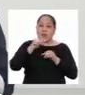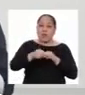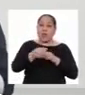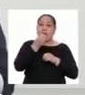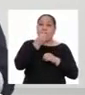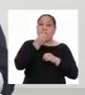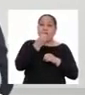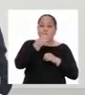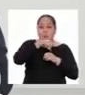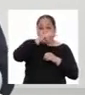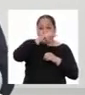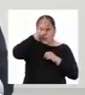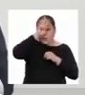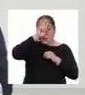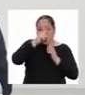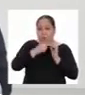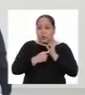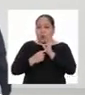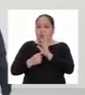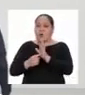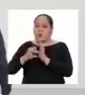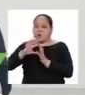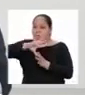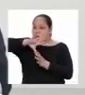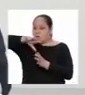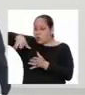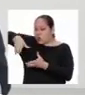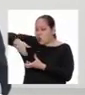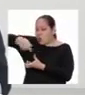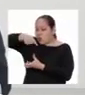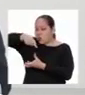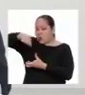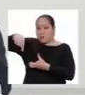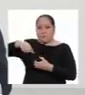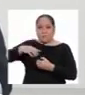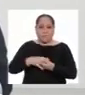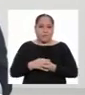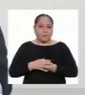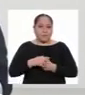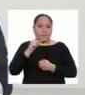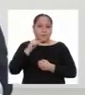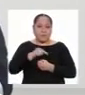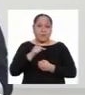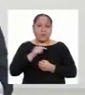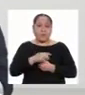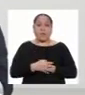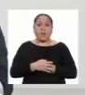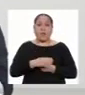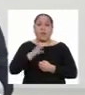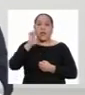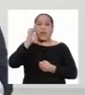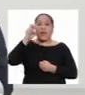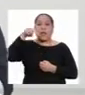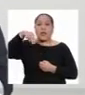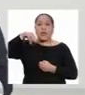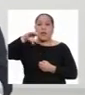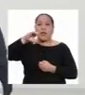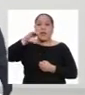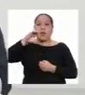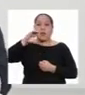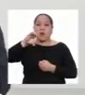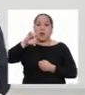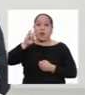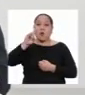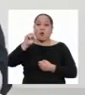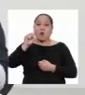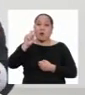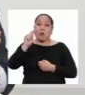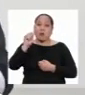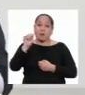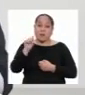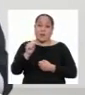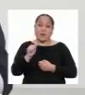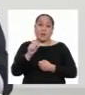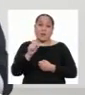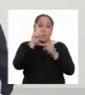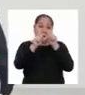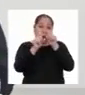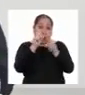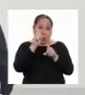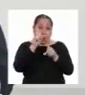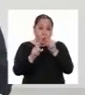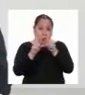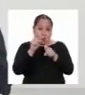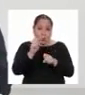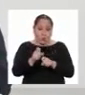cocina destaque en nuestra encuesta. La encuesta se trata de un conjunto de preguntas cerradas o